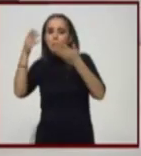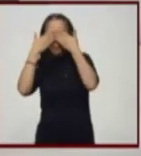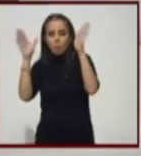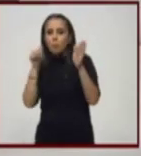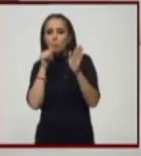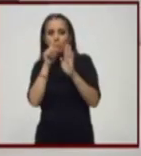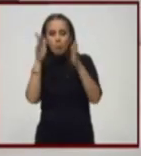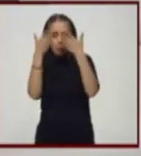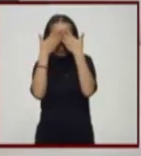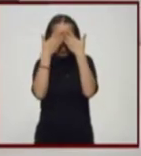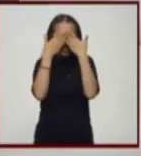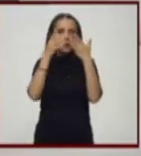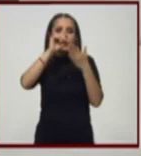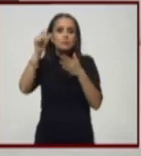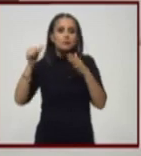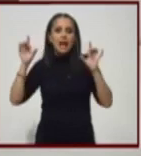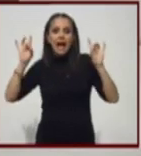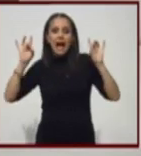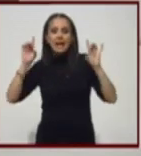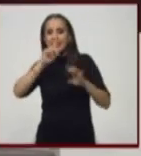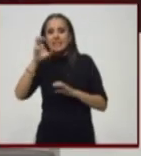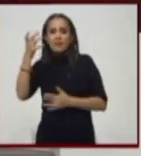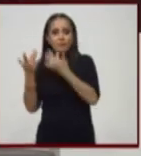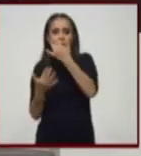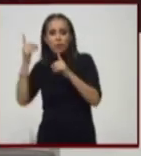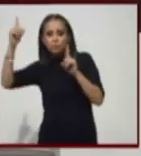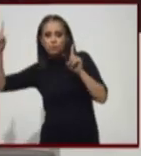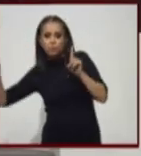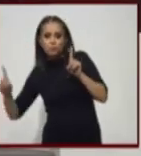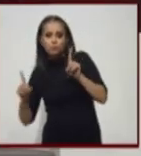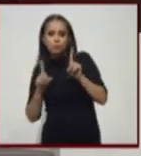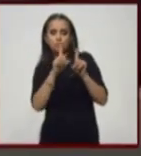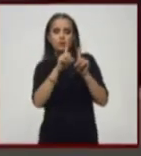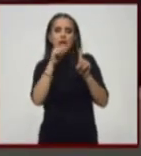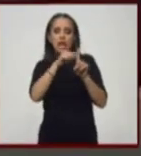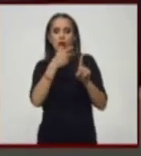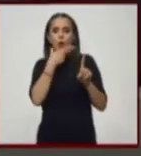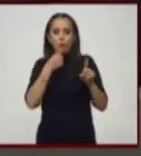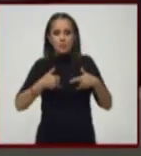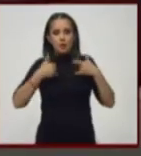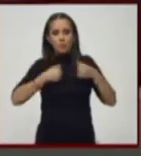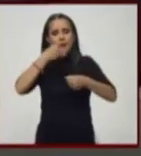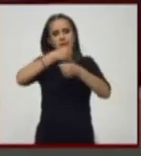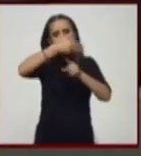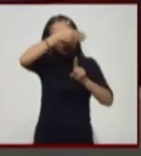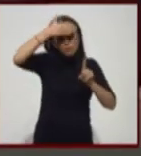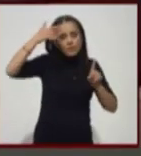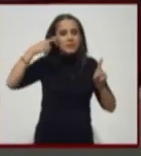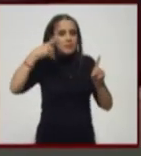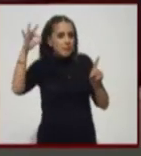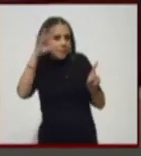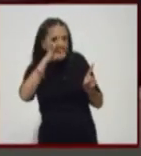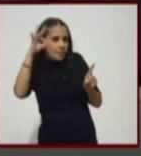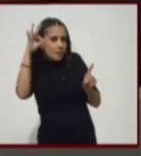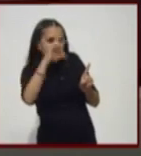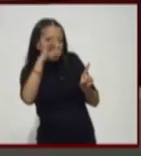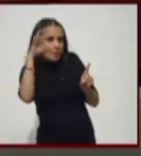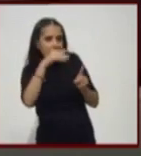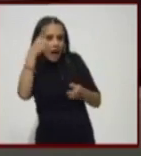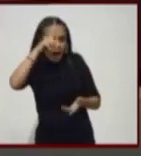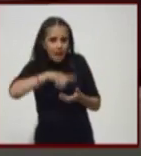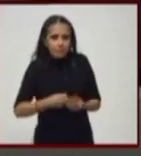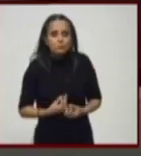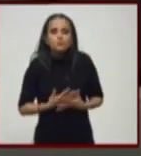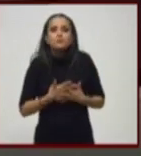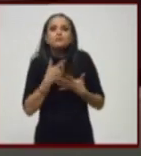cuando llega el ángel de fuego pues este muchacho de sacramento despierta a su azul despierta su